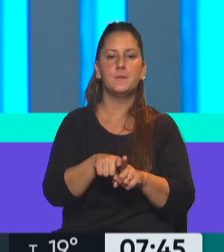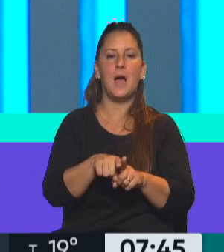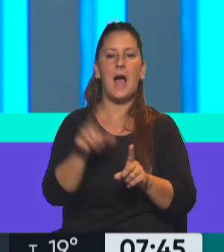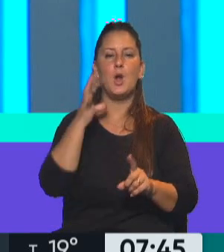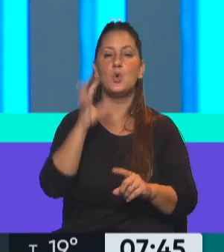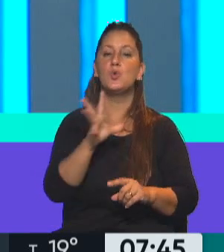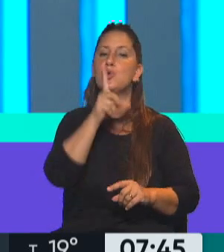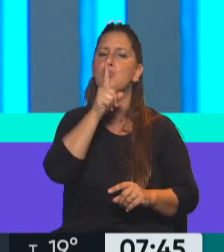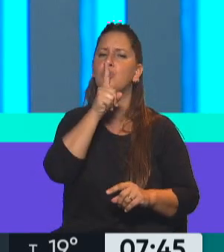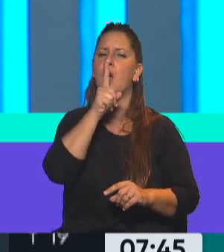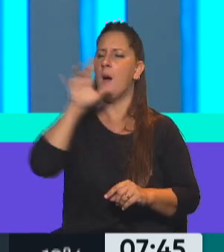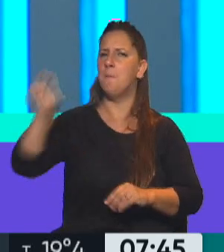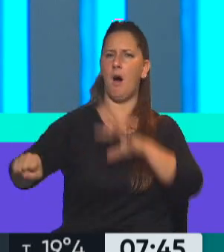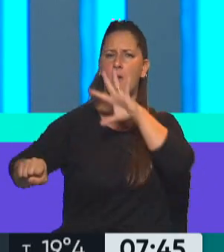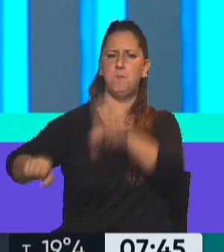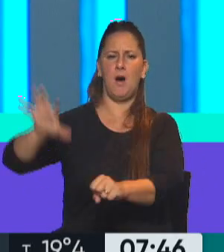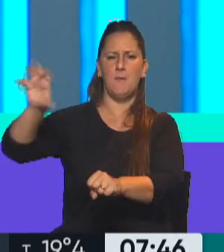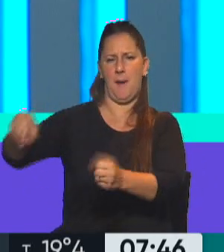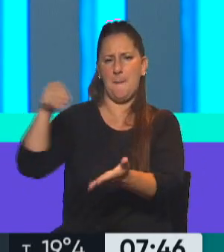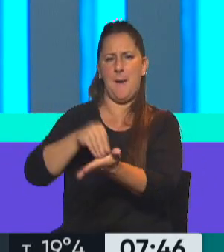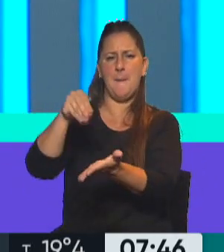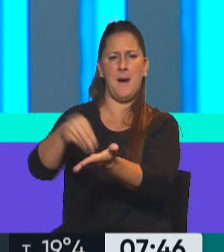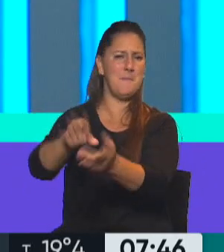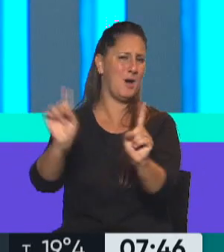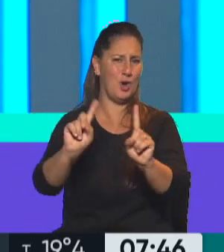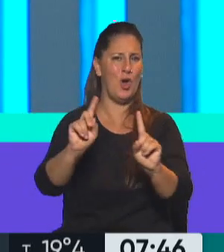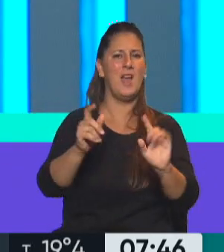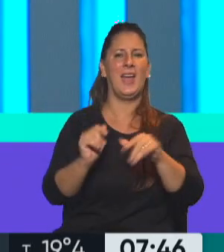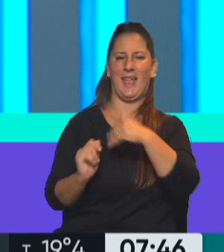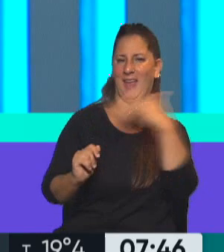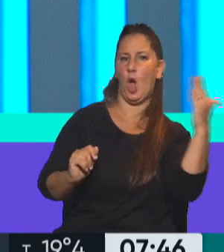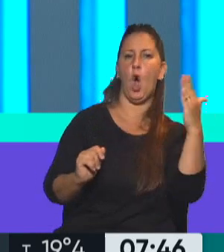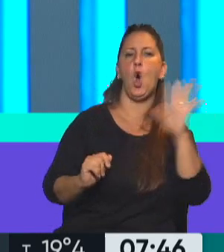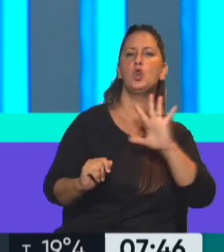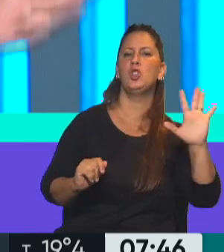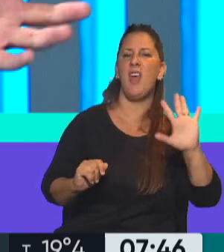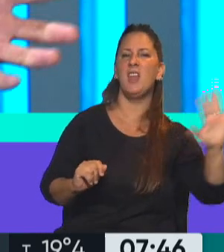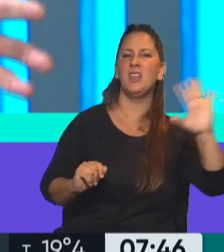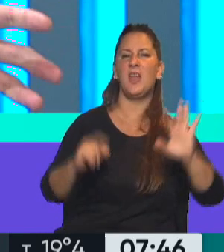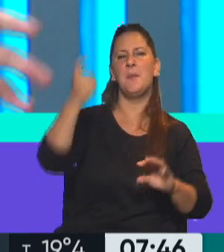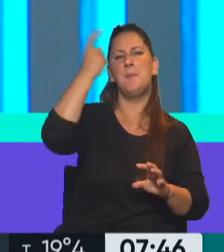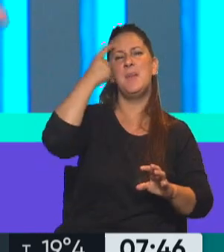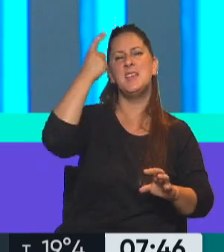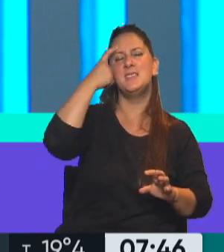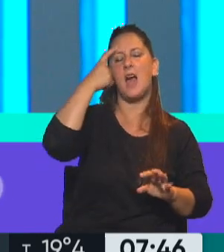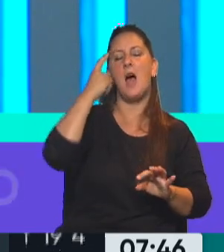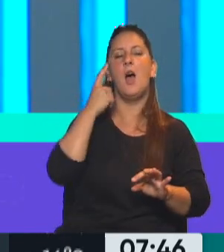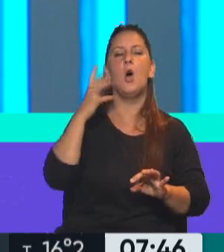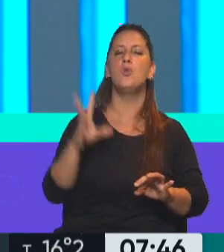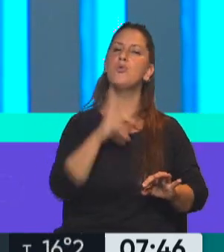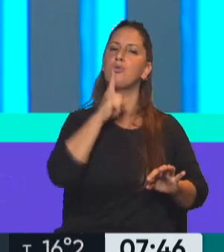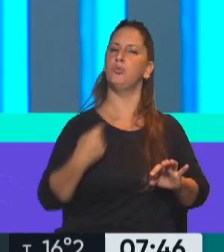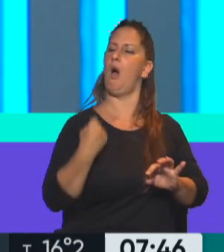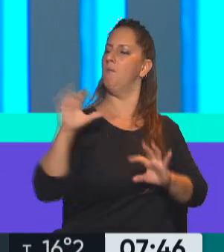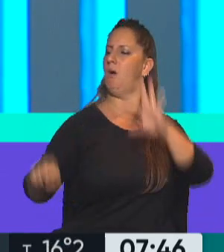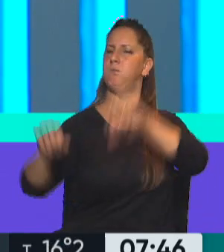ambición rusa de conquistar más territorios. Es una fantasía del occidente que tiene, no sé, que hablan con sus psicoanalistas para resolver